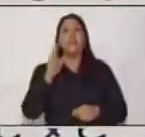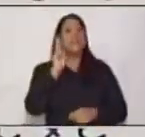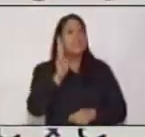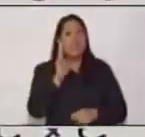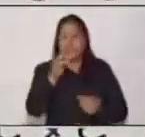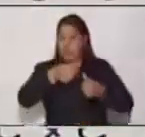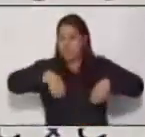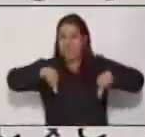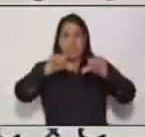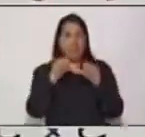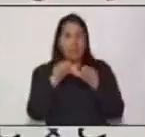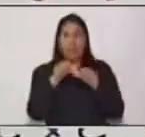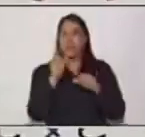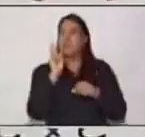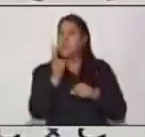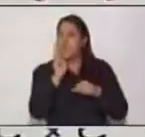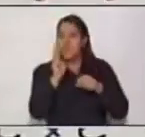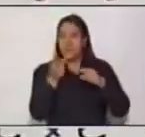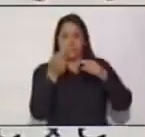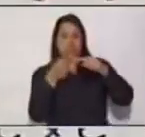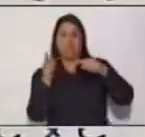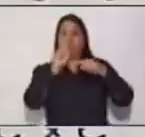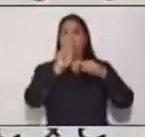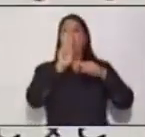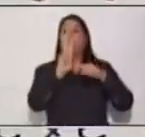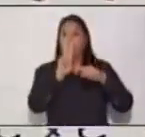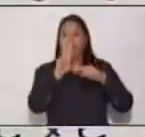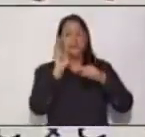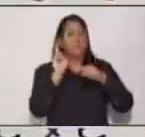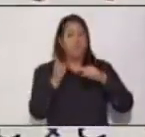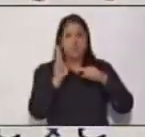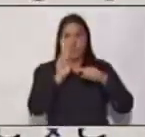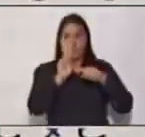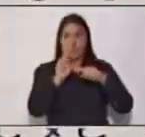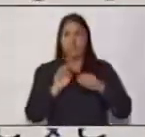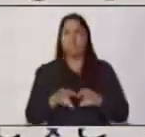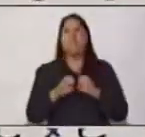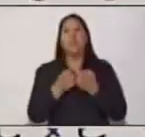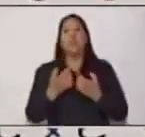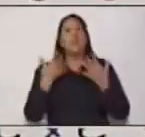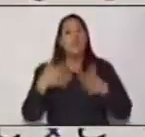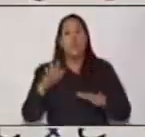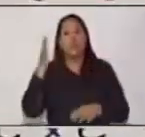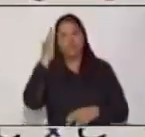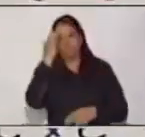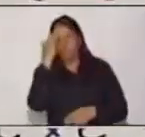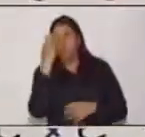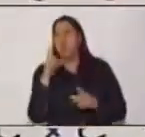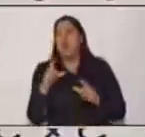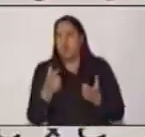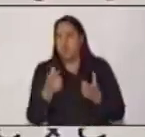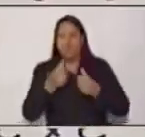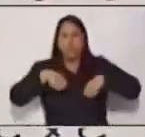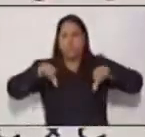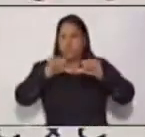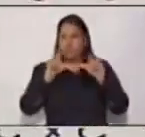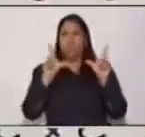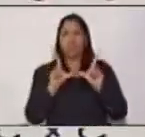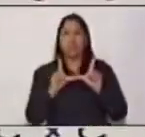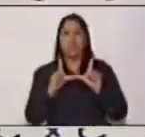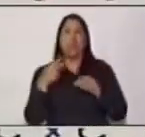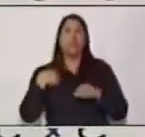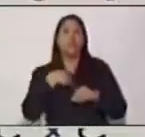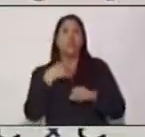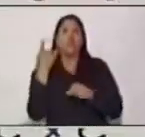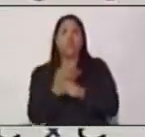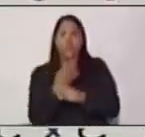unidades cuadradas. Ahora, que ya vimos cómo se calcula el área de un cuadrado y estamos utilizando